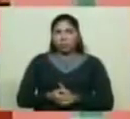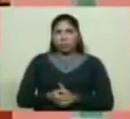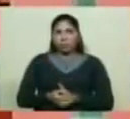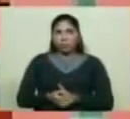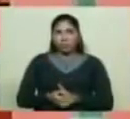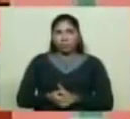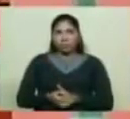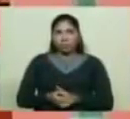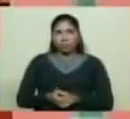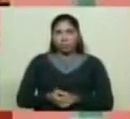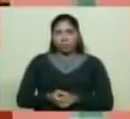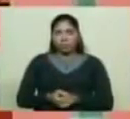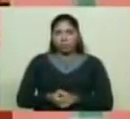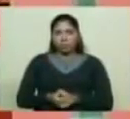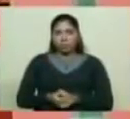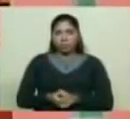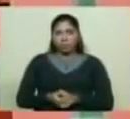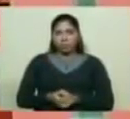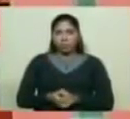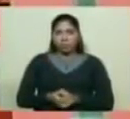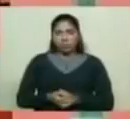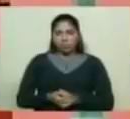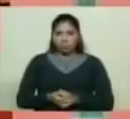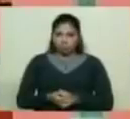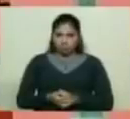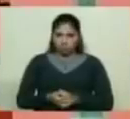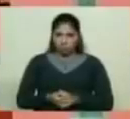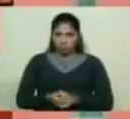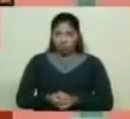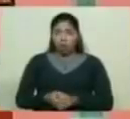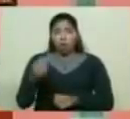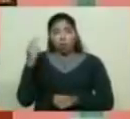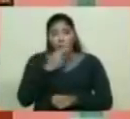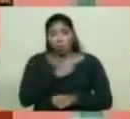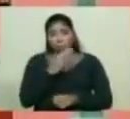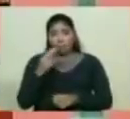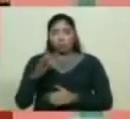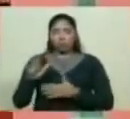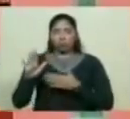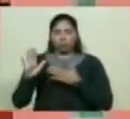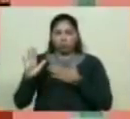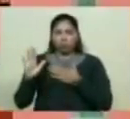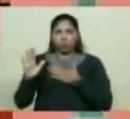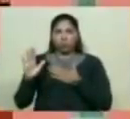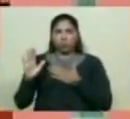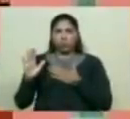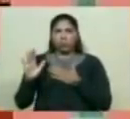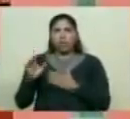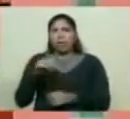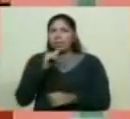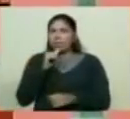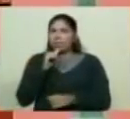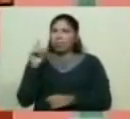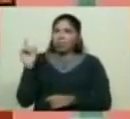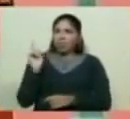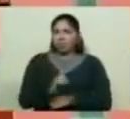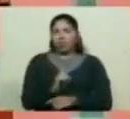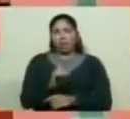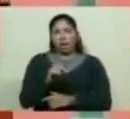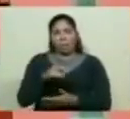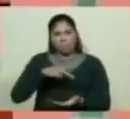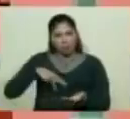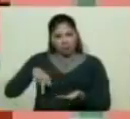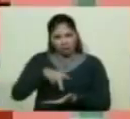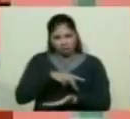porque ahí está el gran compromiso que tenemos quién va a venir aquí a esta plaza